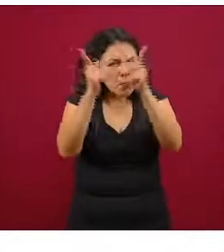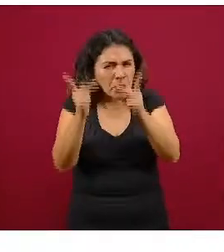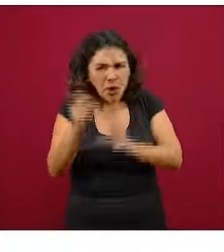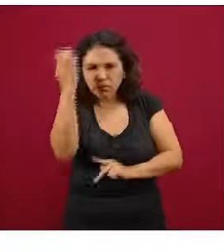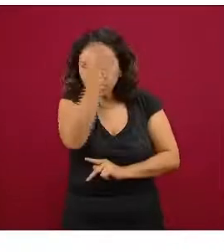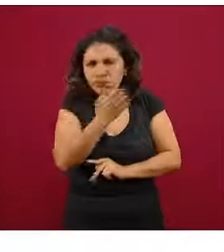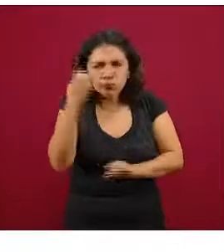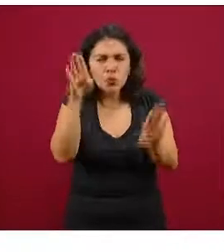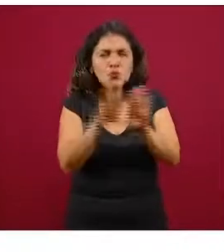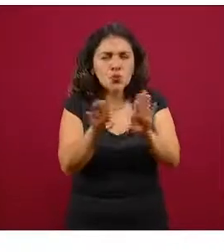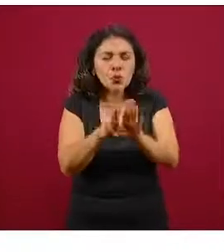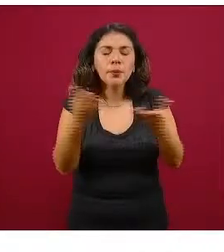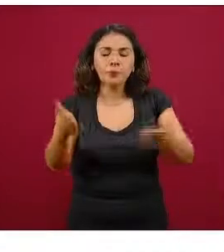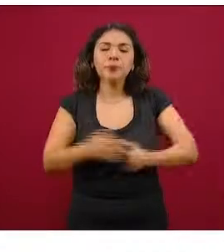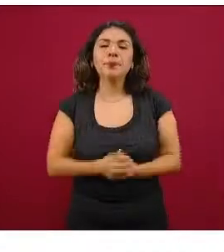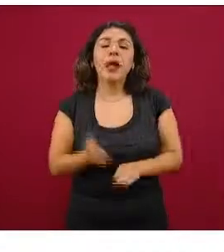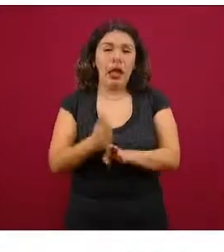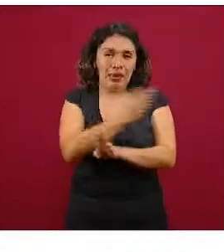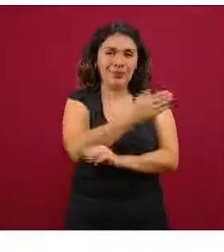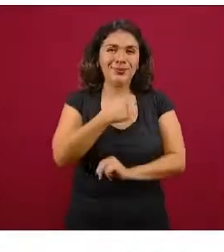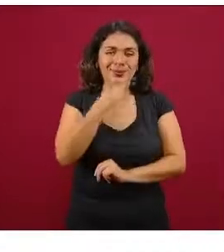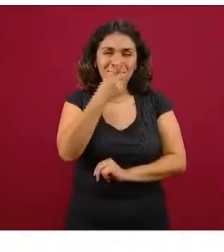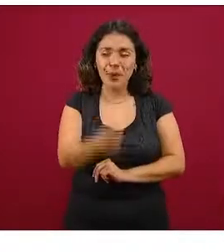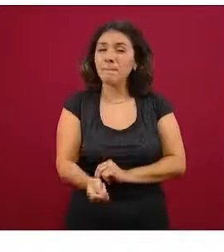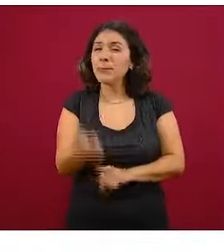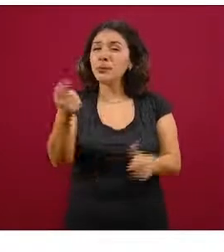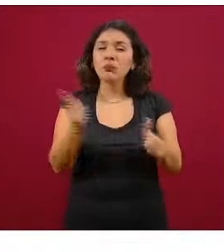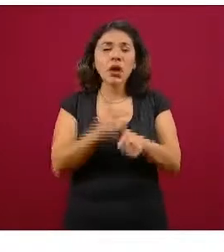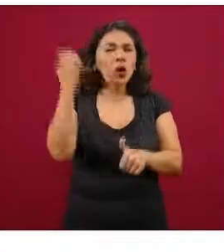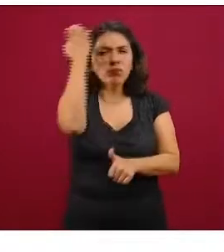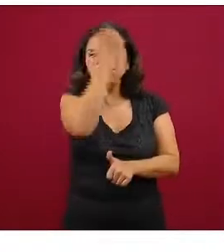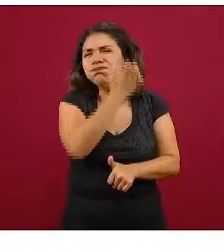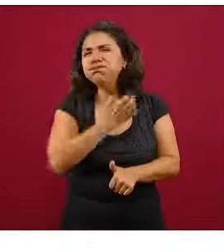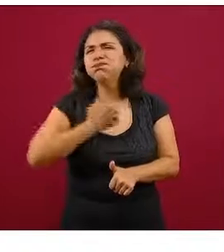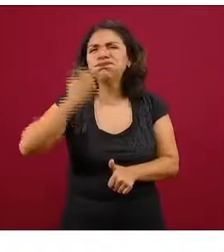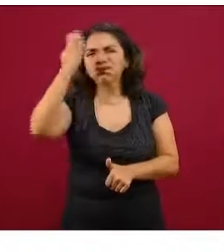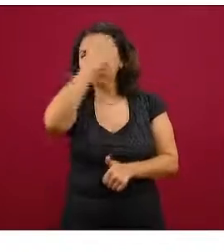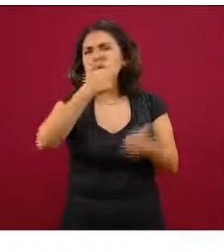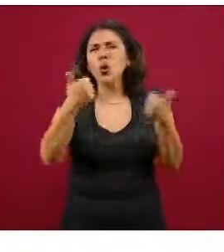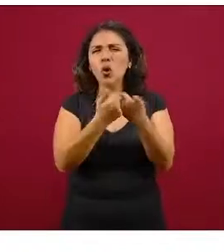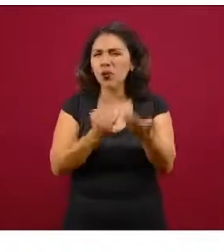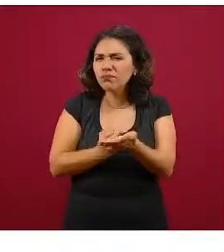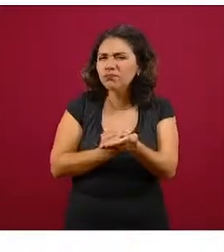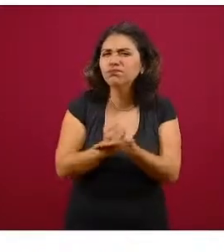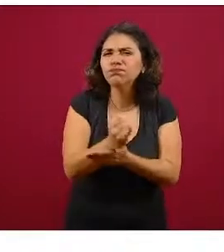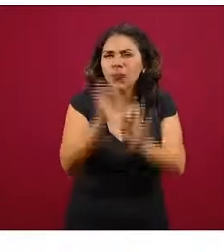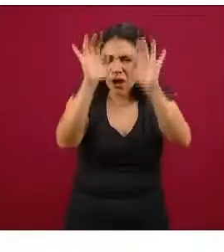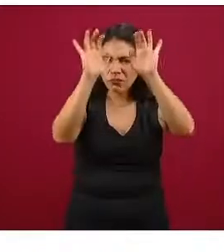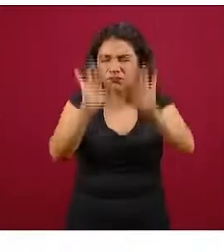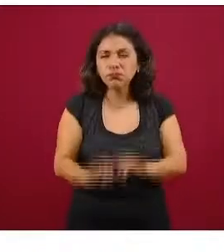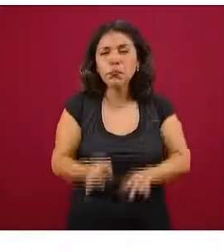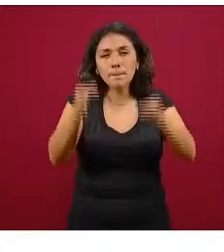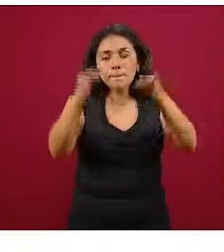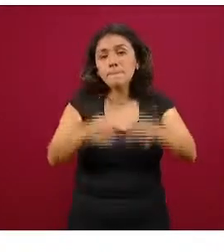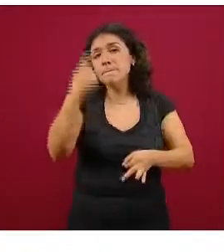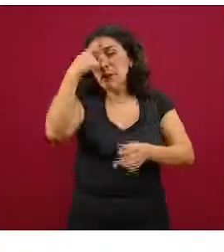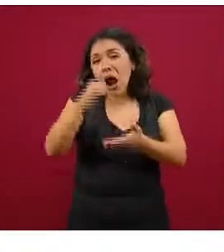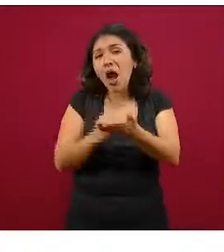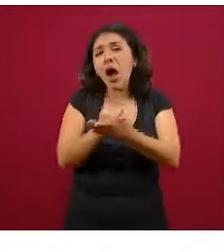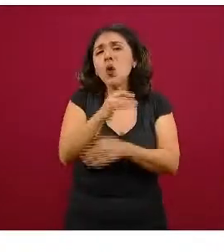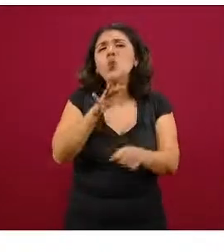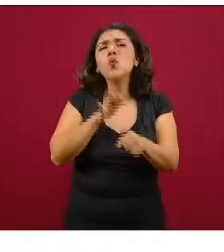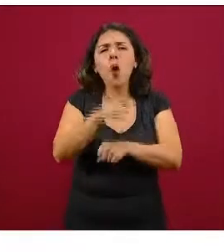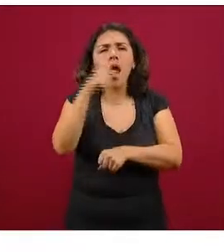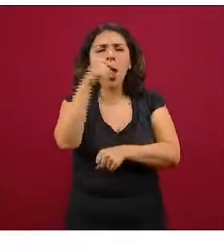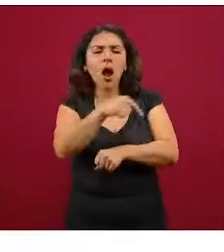mencionaba, se realiza todo un análisis y una dictaminación para definir cuál es la